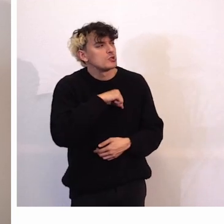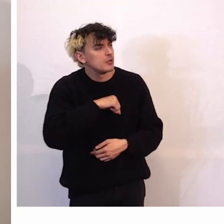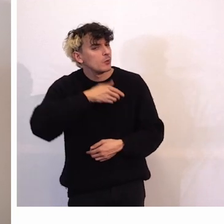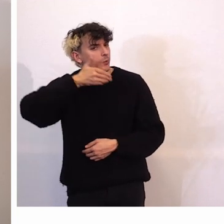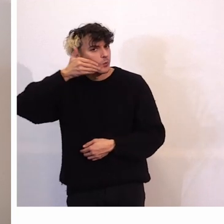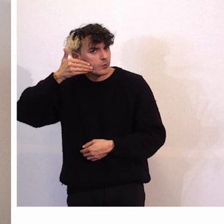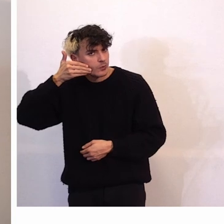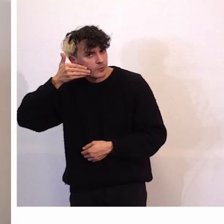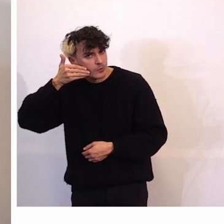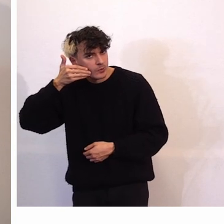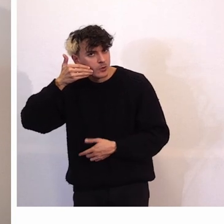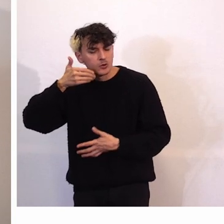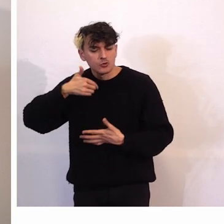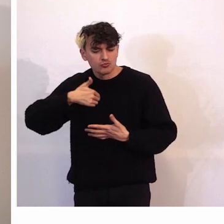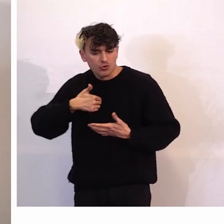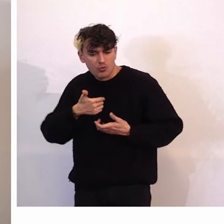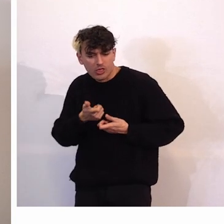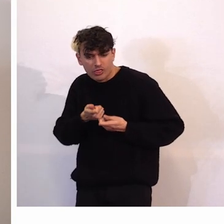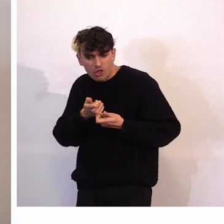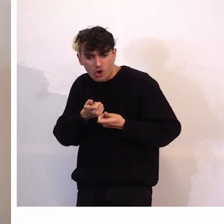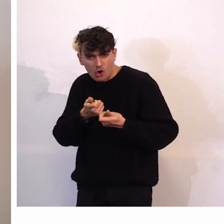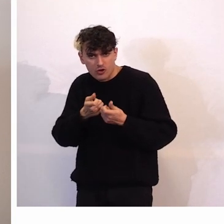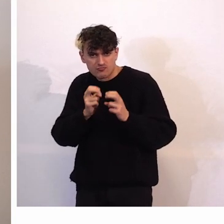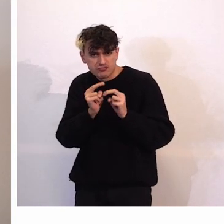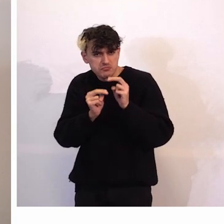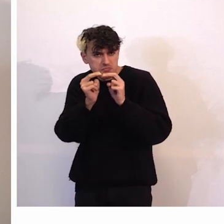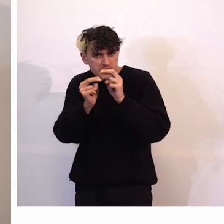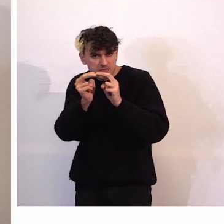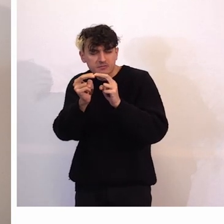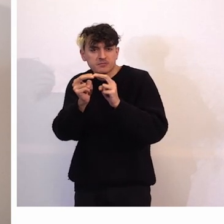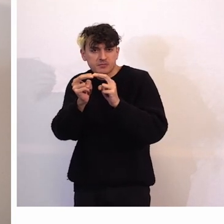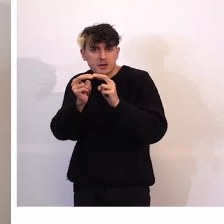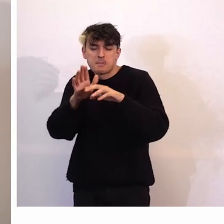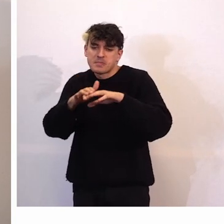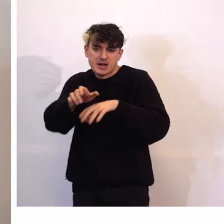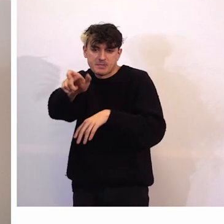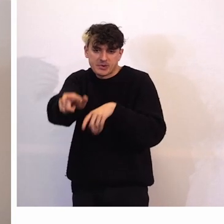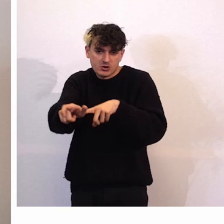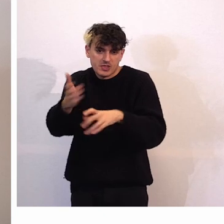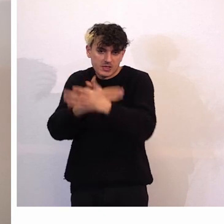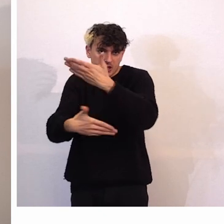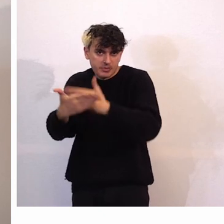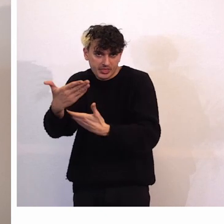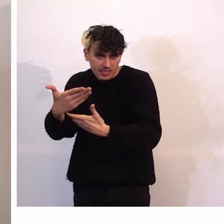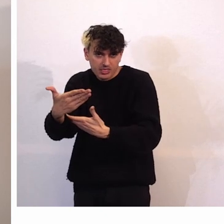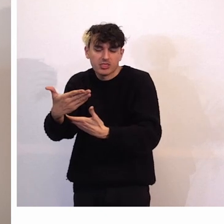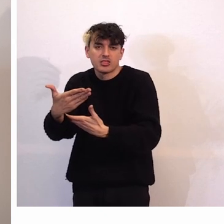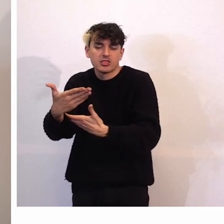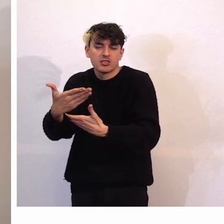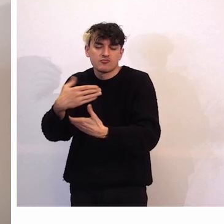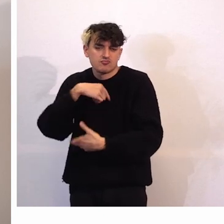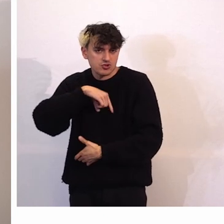orgulloso de poder aportar mi granito de arena a las personas con discapacidad